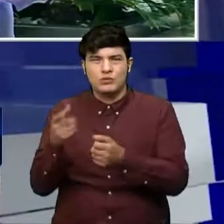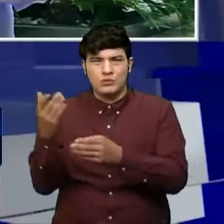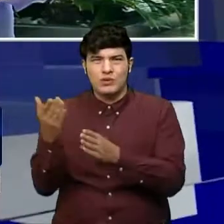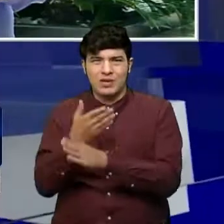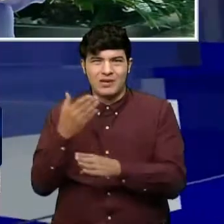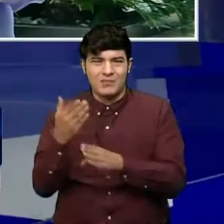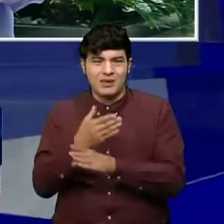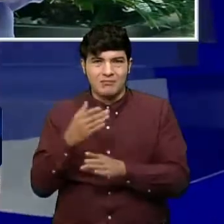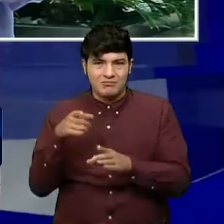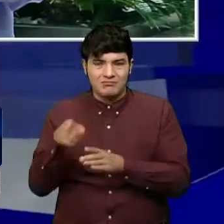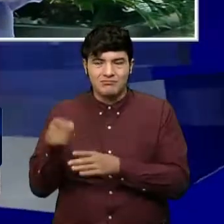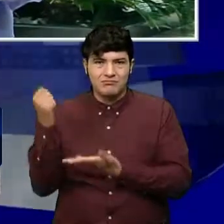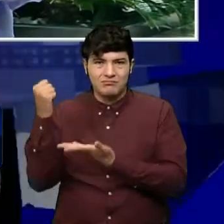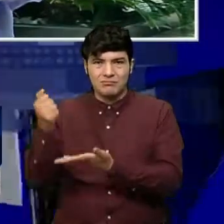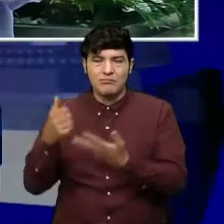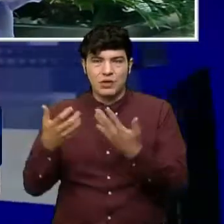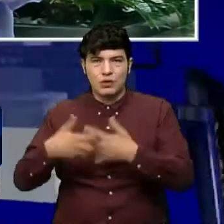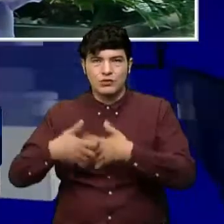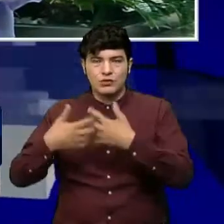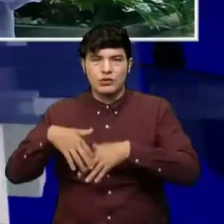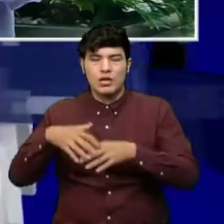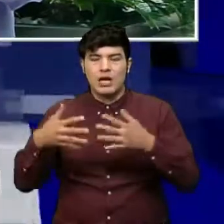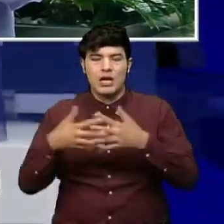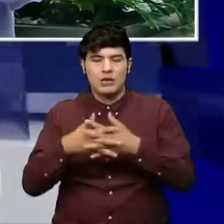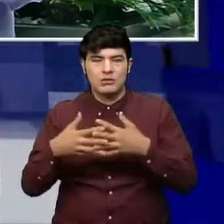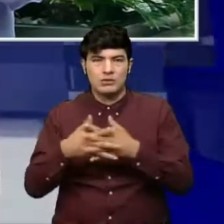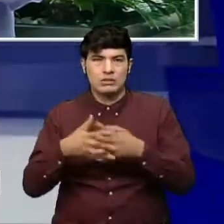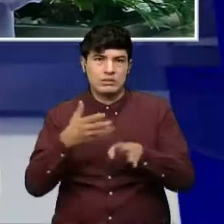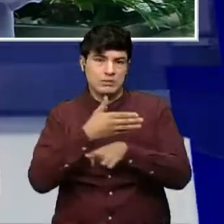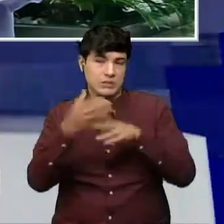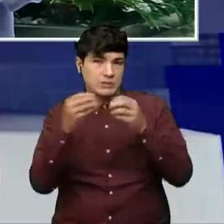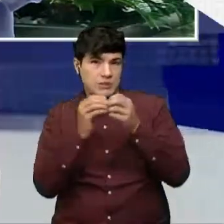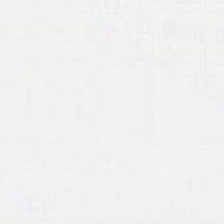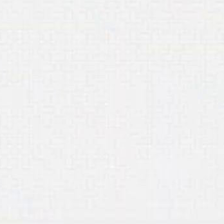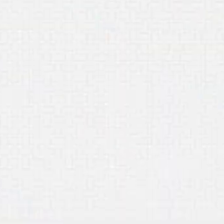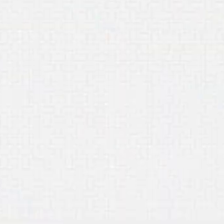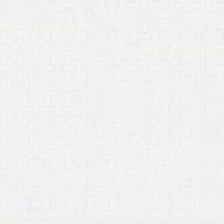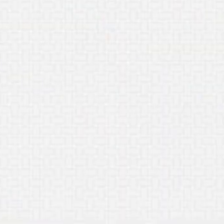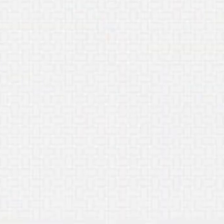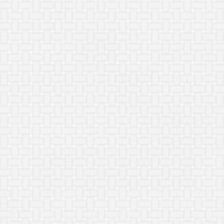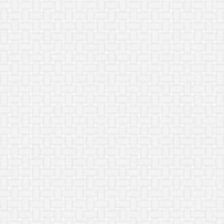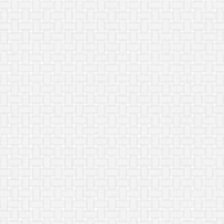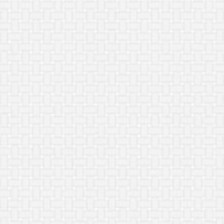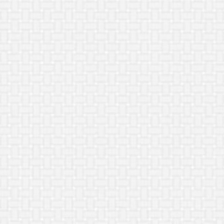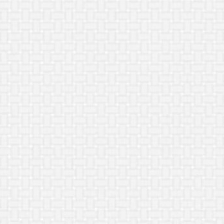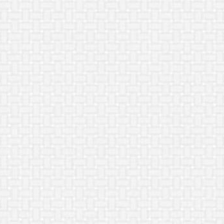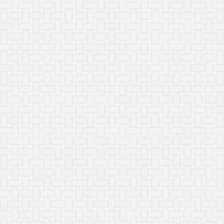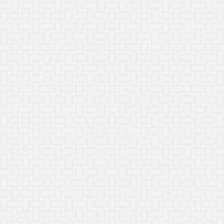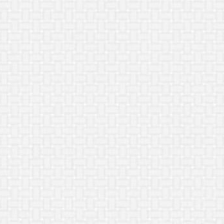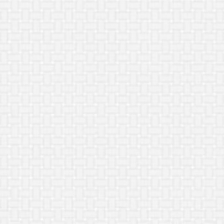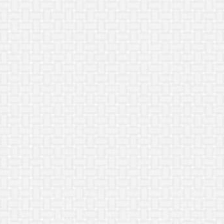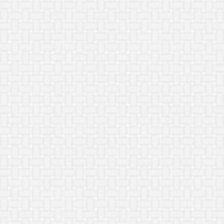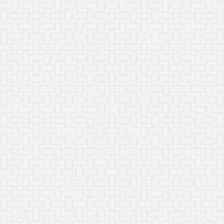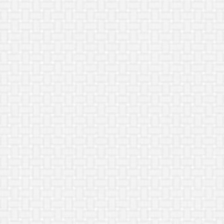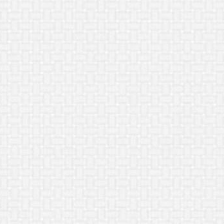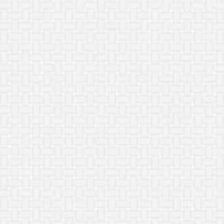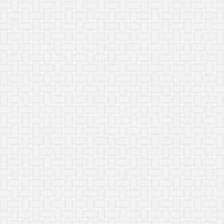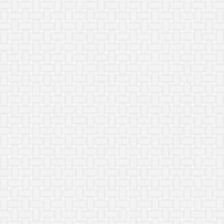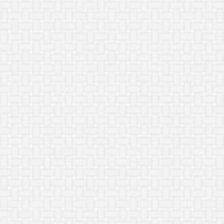arroz. Compañeros, me despido desde Cúcuta. Ustedes continúen con más hechos del Gran Santander. Muy buenas tardes. Canaltro.com.